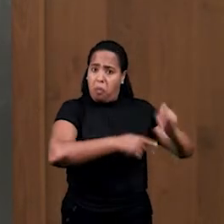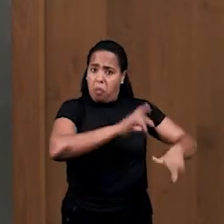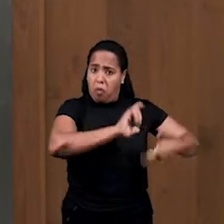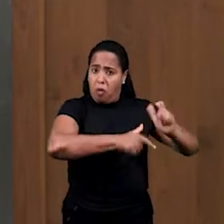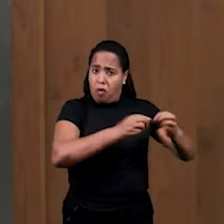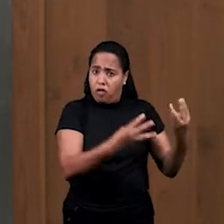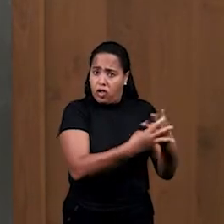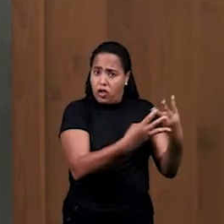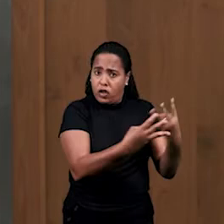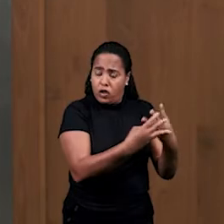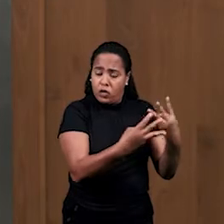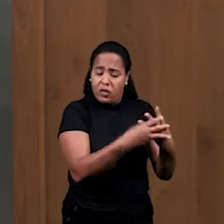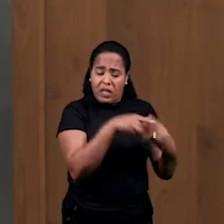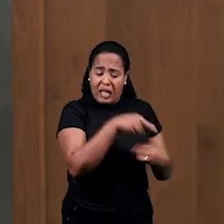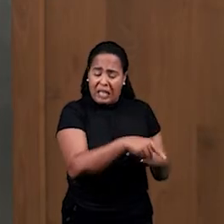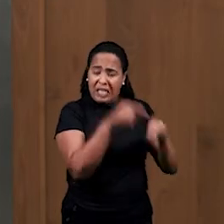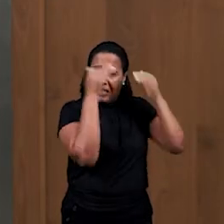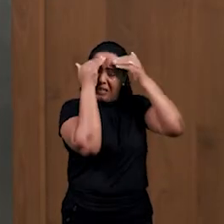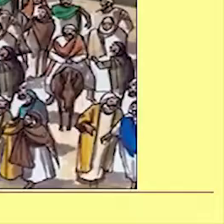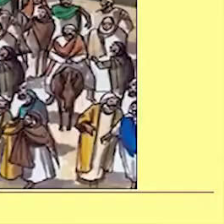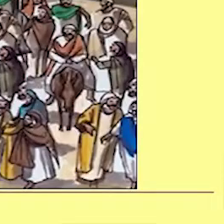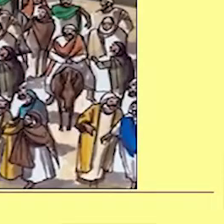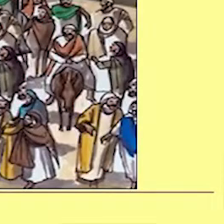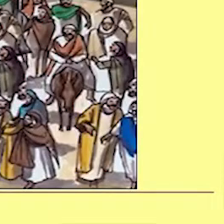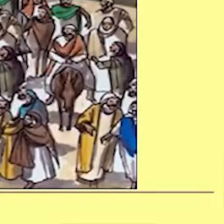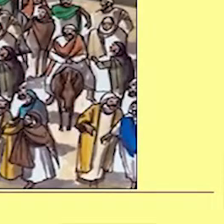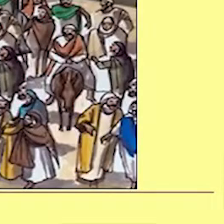Judá, que estaba en desobediencia.